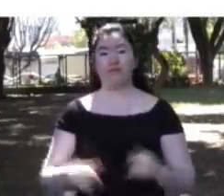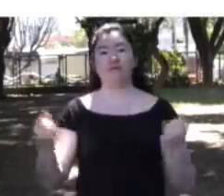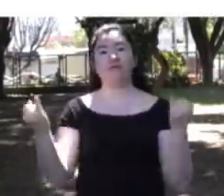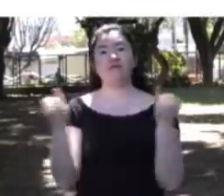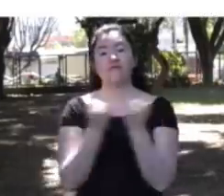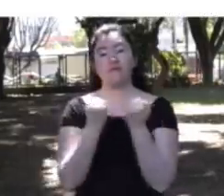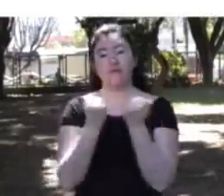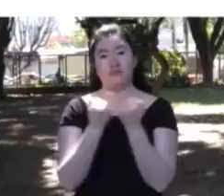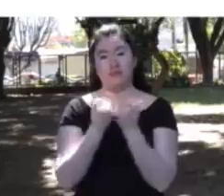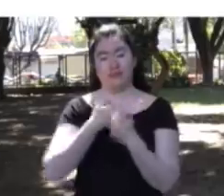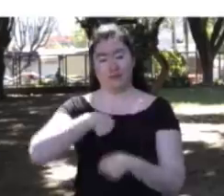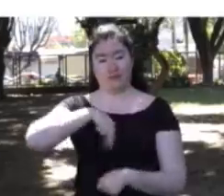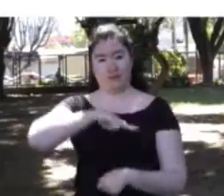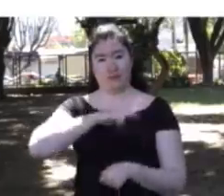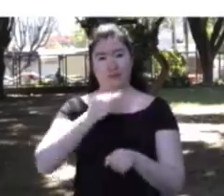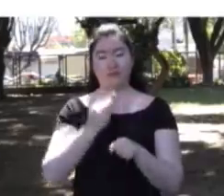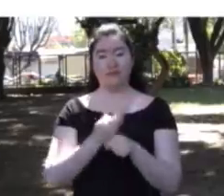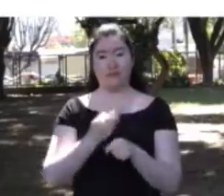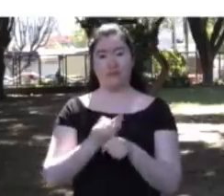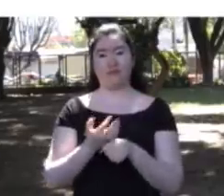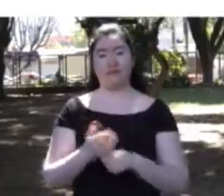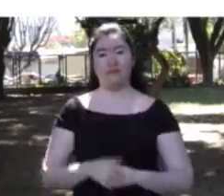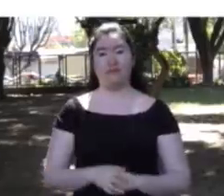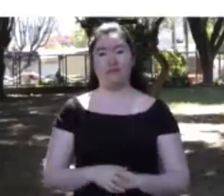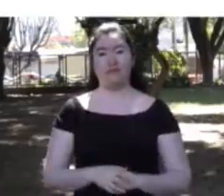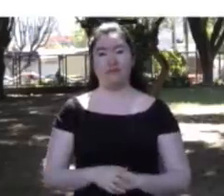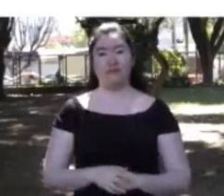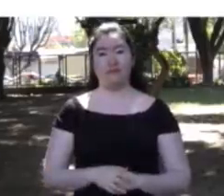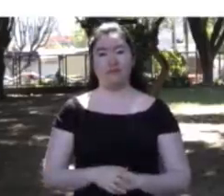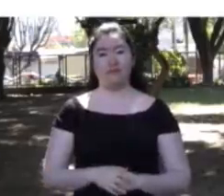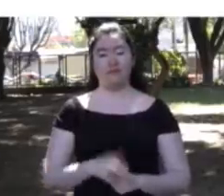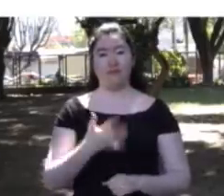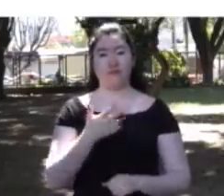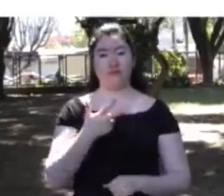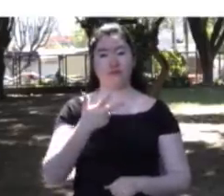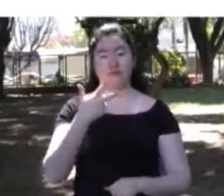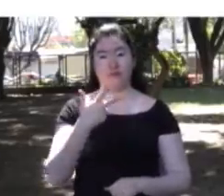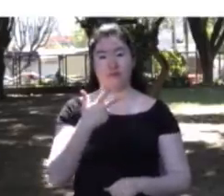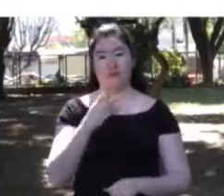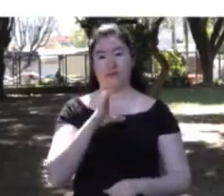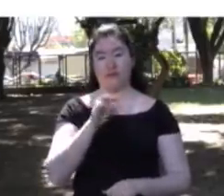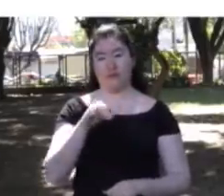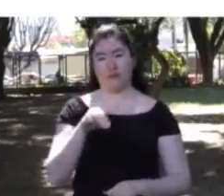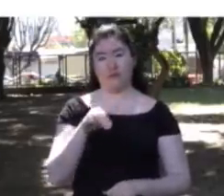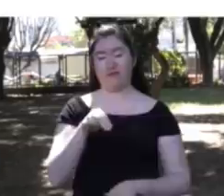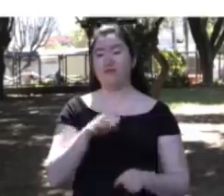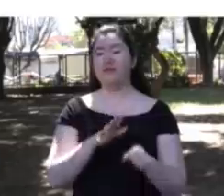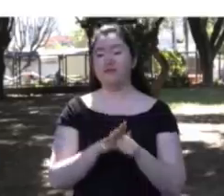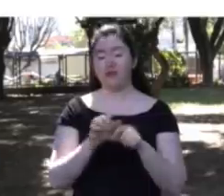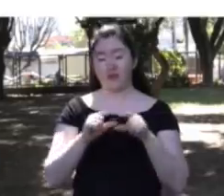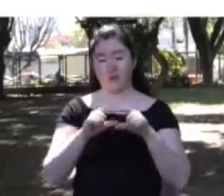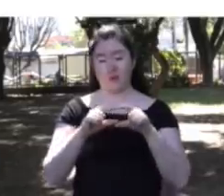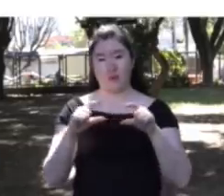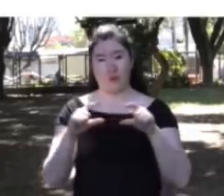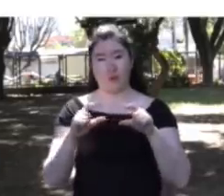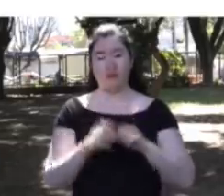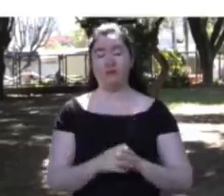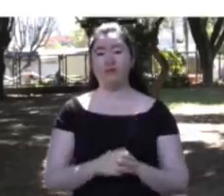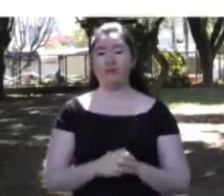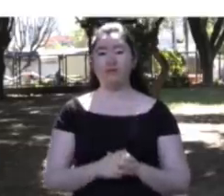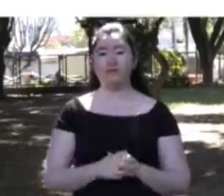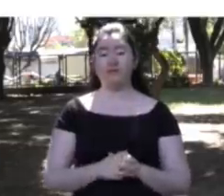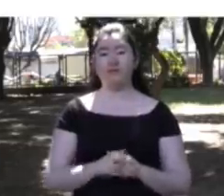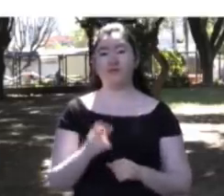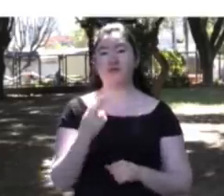Además, tenemos, bueno, la especificación son 58 centímetros de espesor, 25 de lo